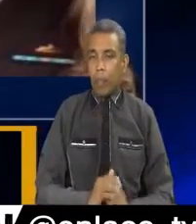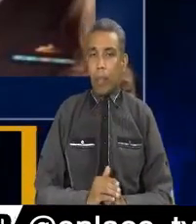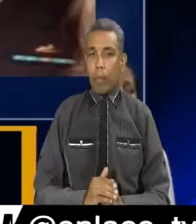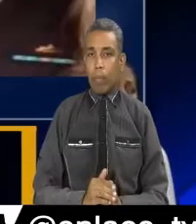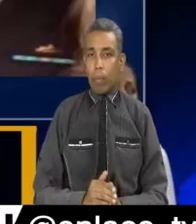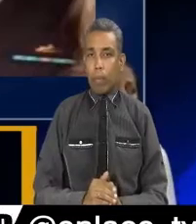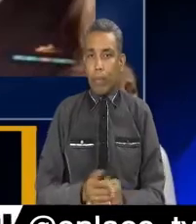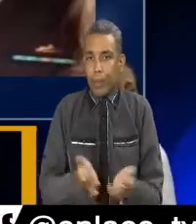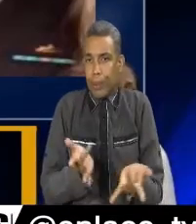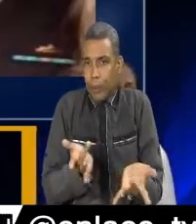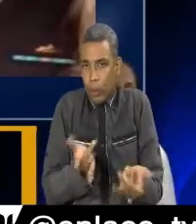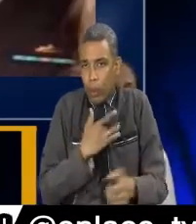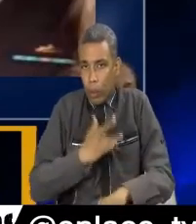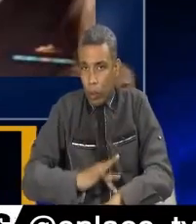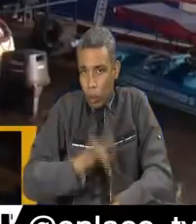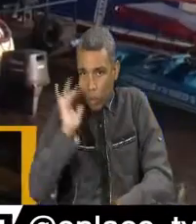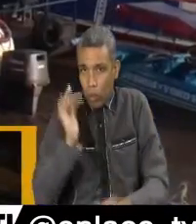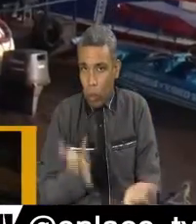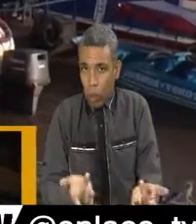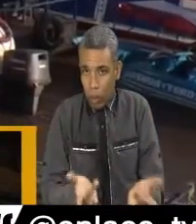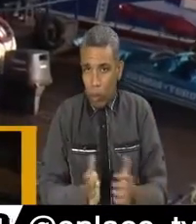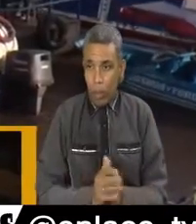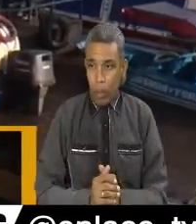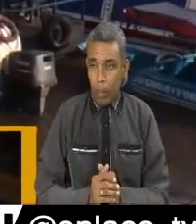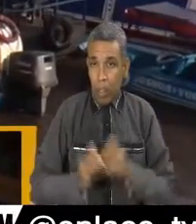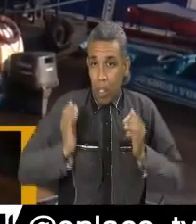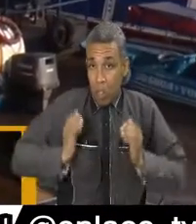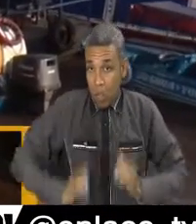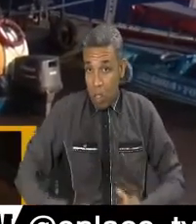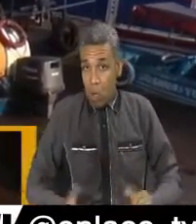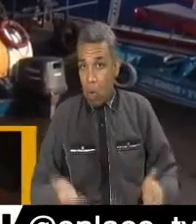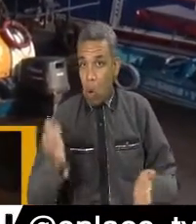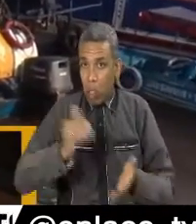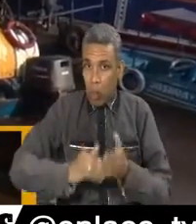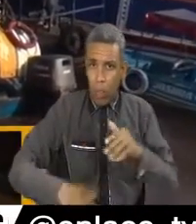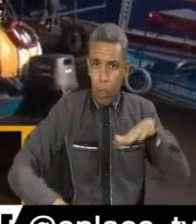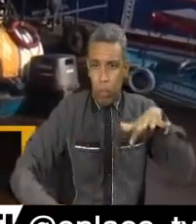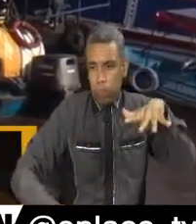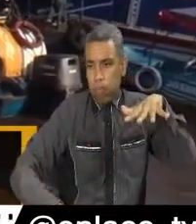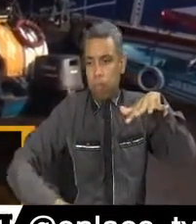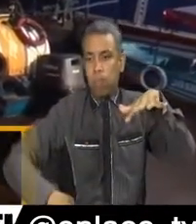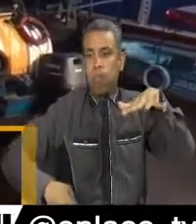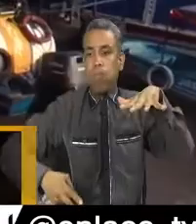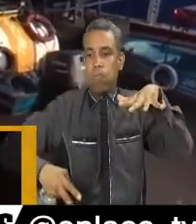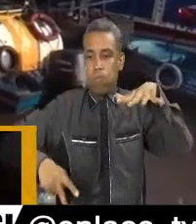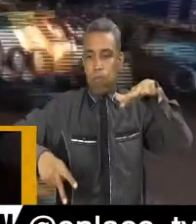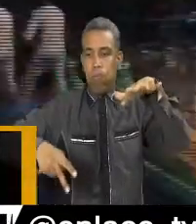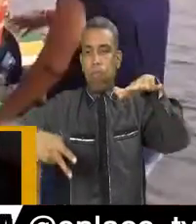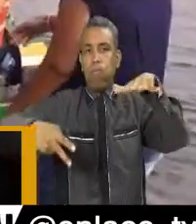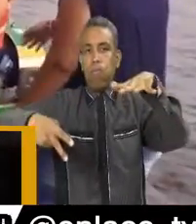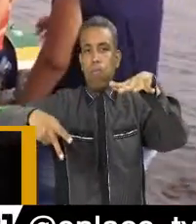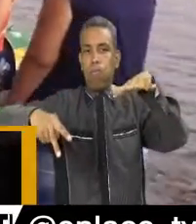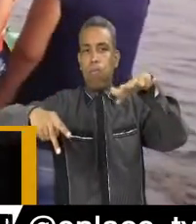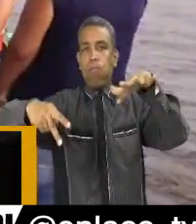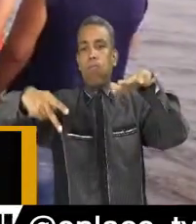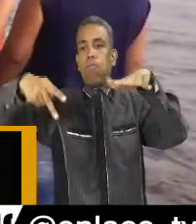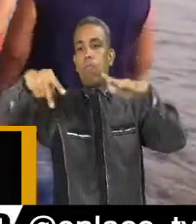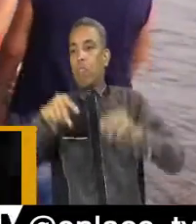horas sobre ese lapso para que el cuerpo pueda bollar. Calle donde él cae, pues